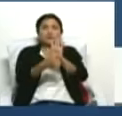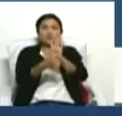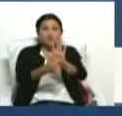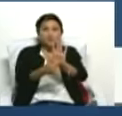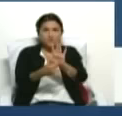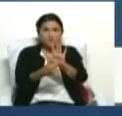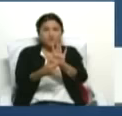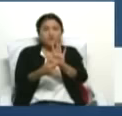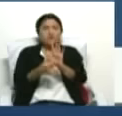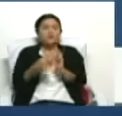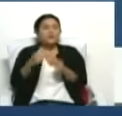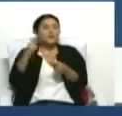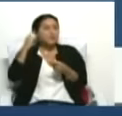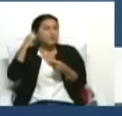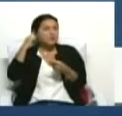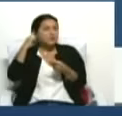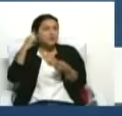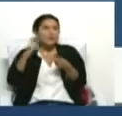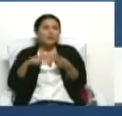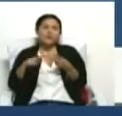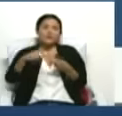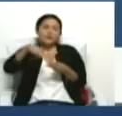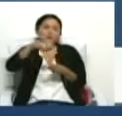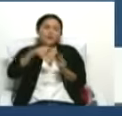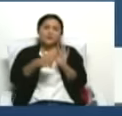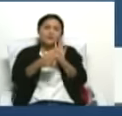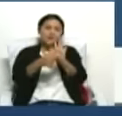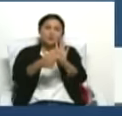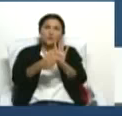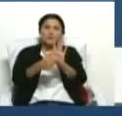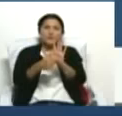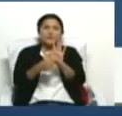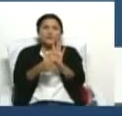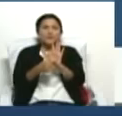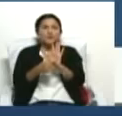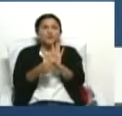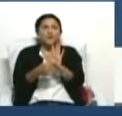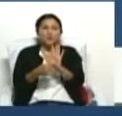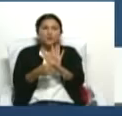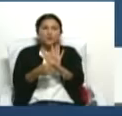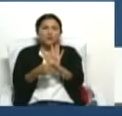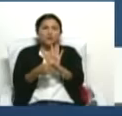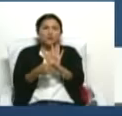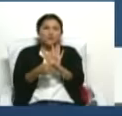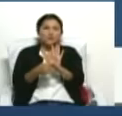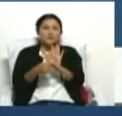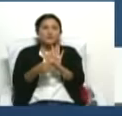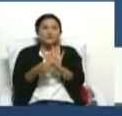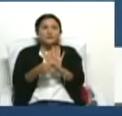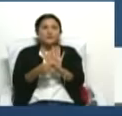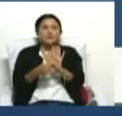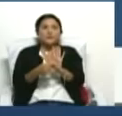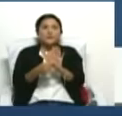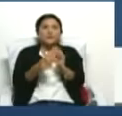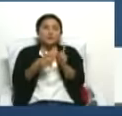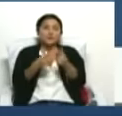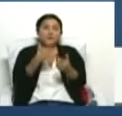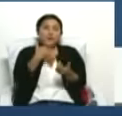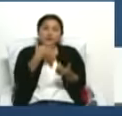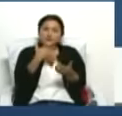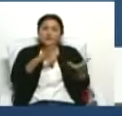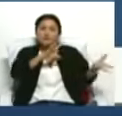a la administración de justicia y asociación. Yo quiero, para ir resumiendo y